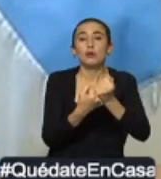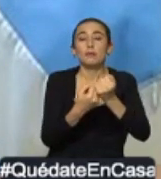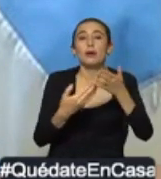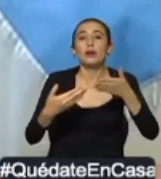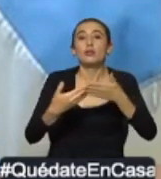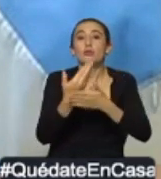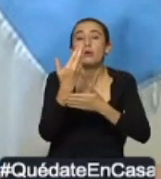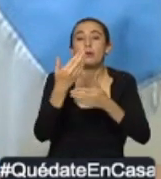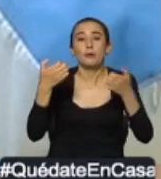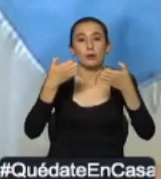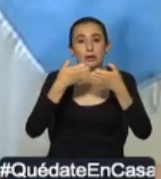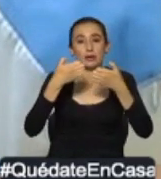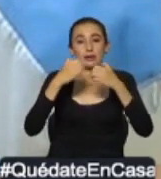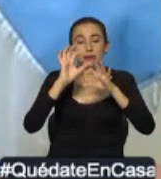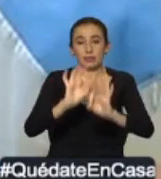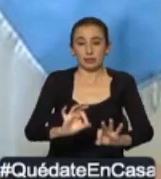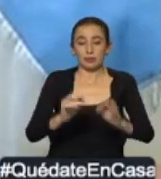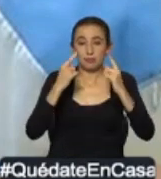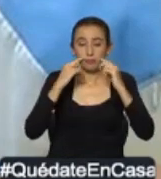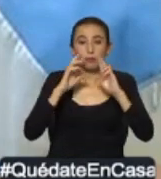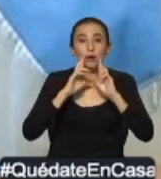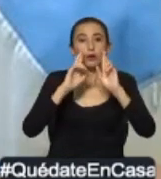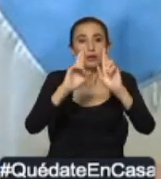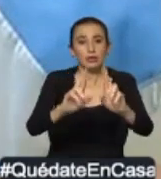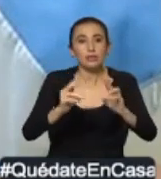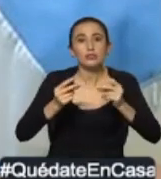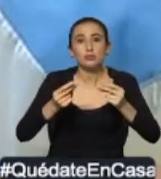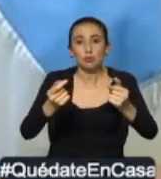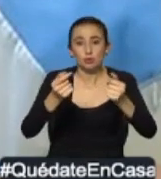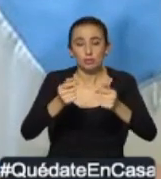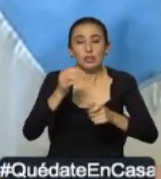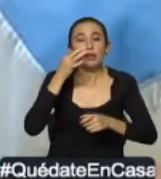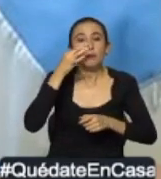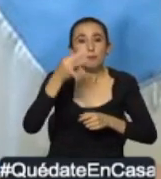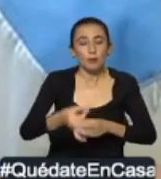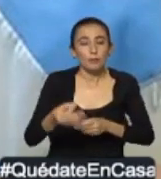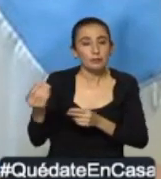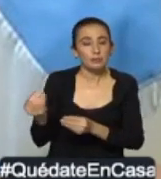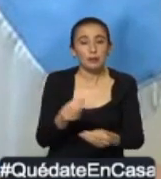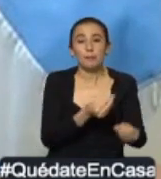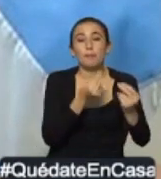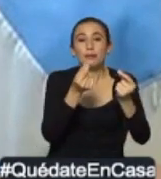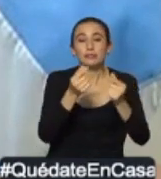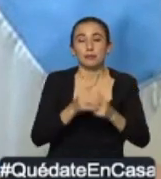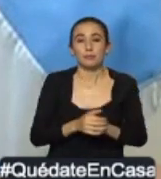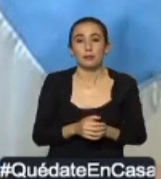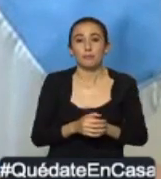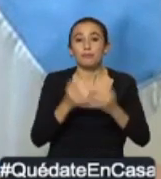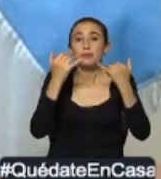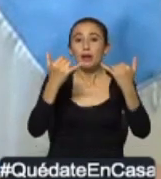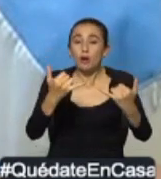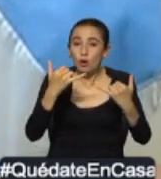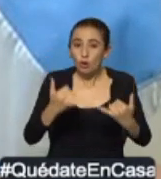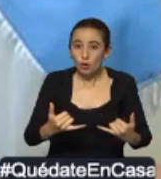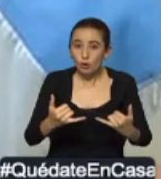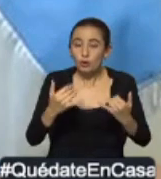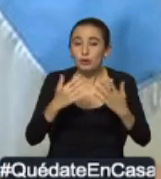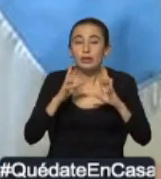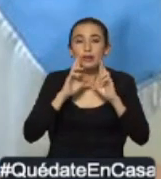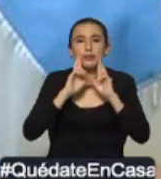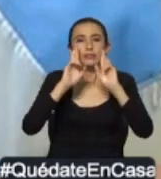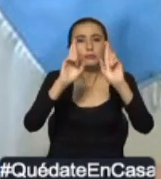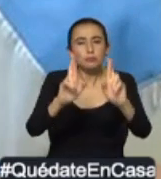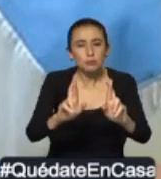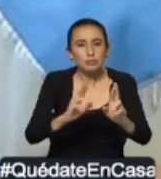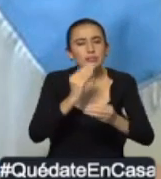y más eficiente que nos permitirá triplicar el número de pruebas al día actualmente la capacidad de respuesta